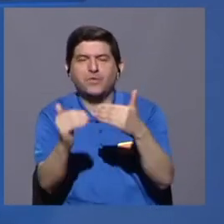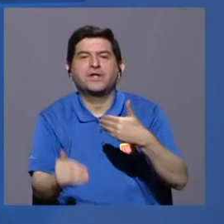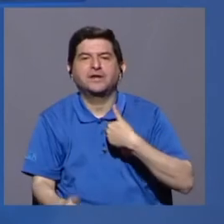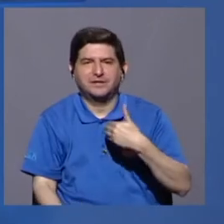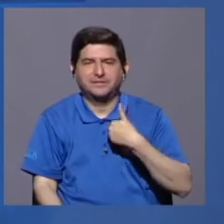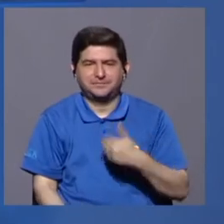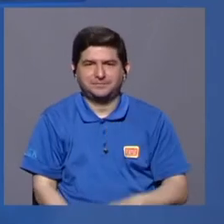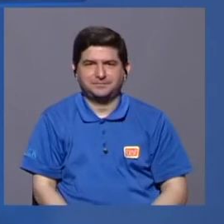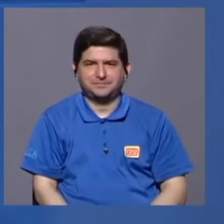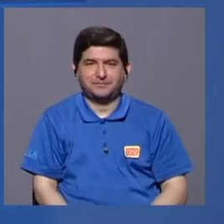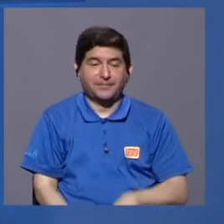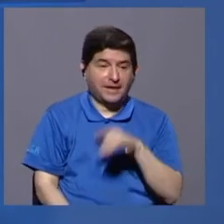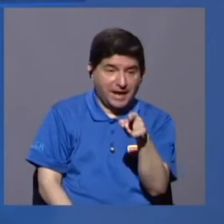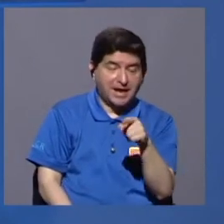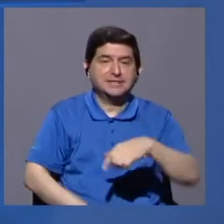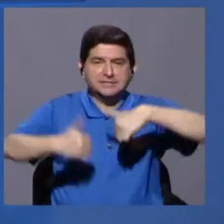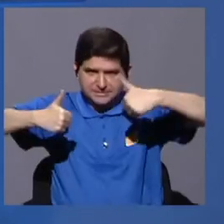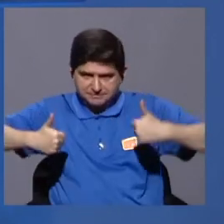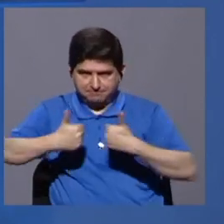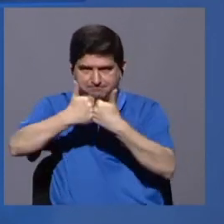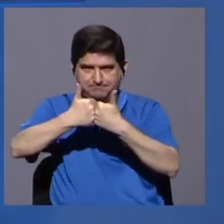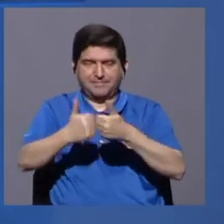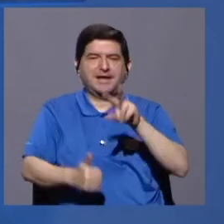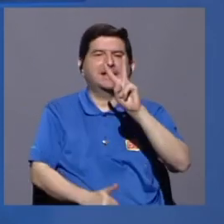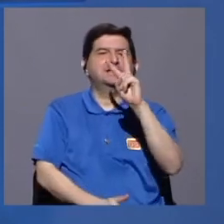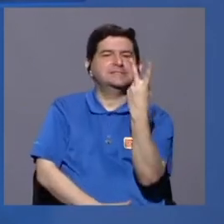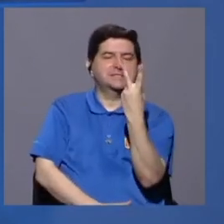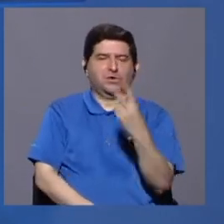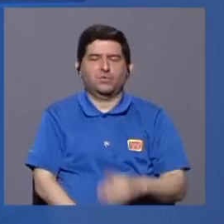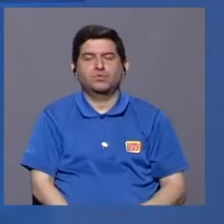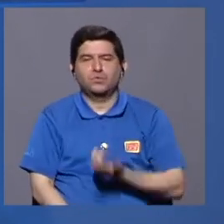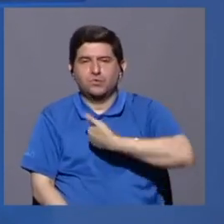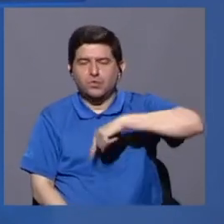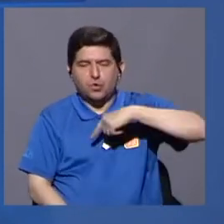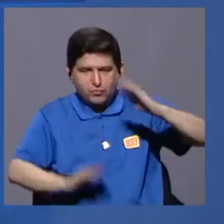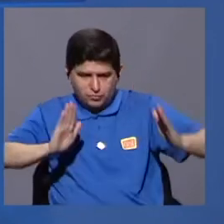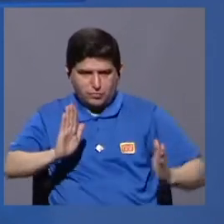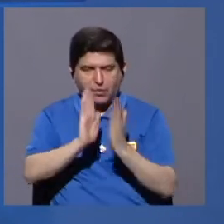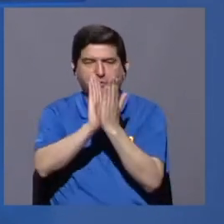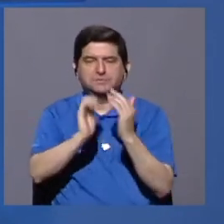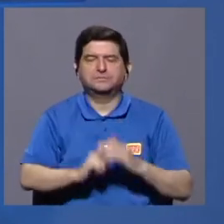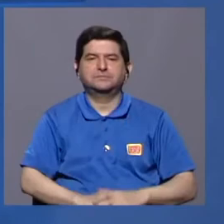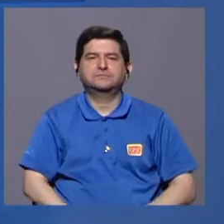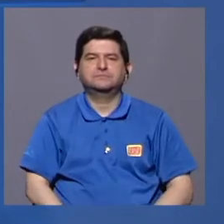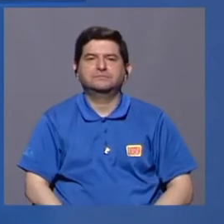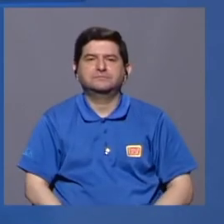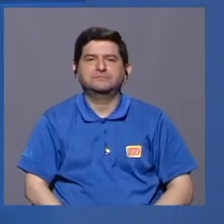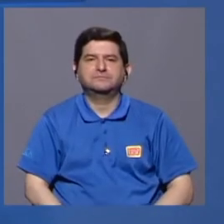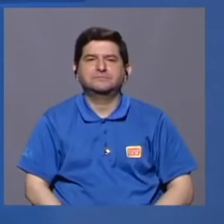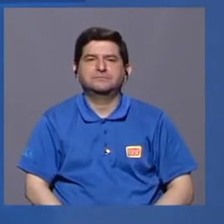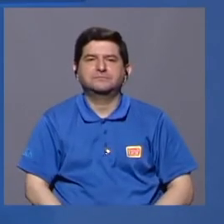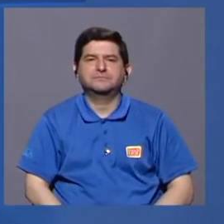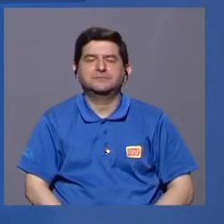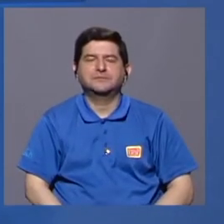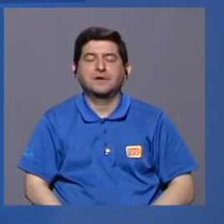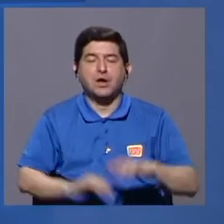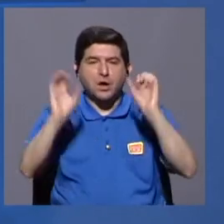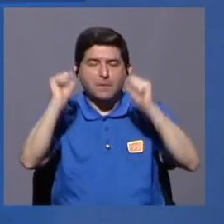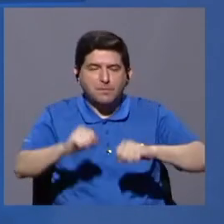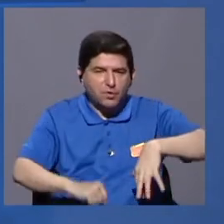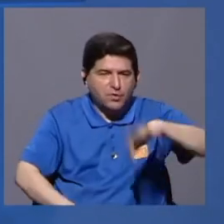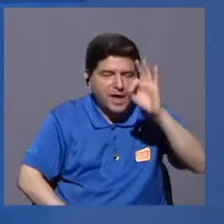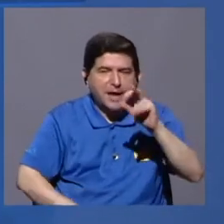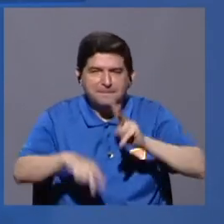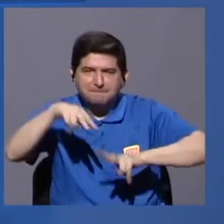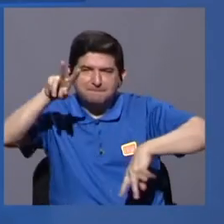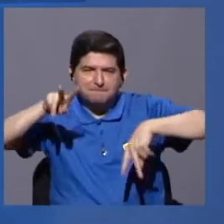comunidad. Ese es uno de los retos. El segundo reto que estamos enfrentando es conseguir variedades